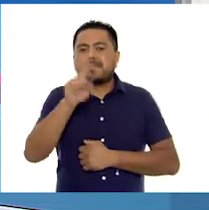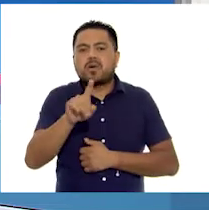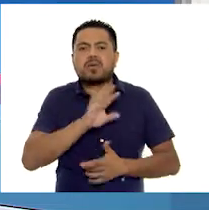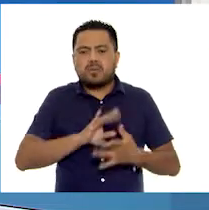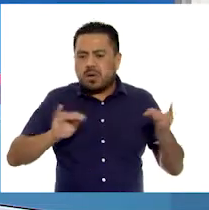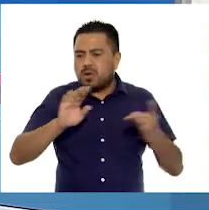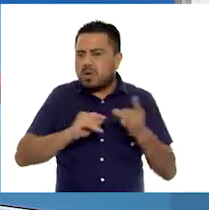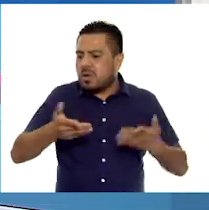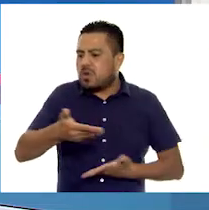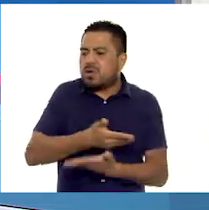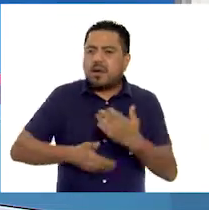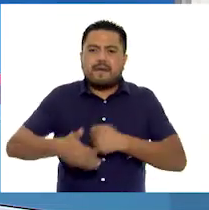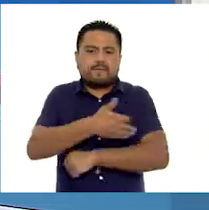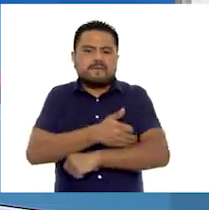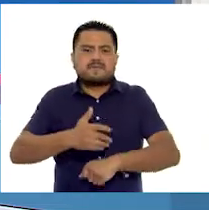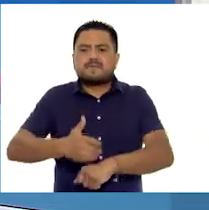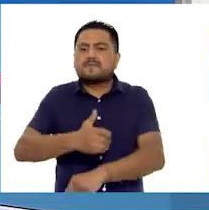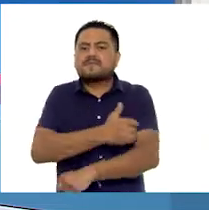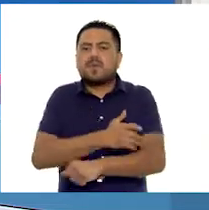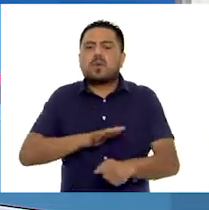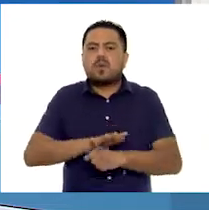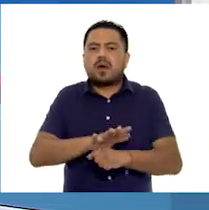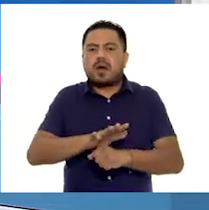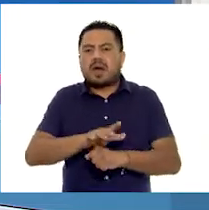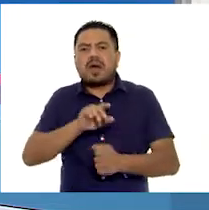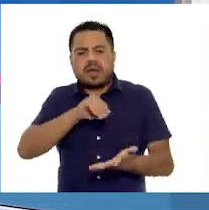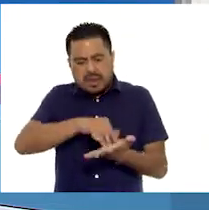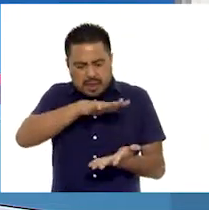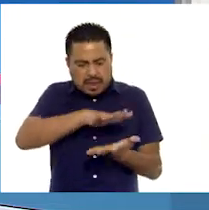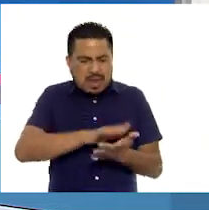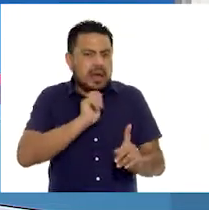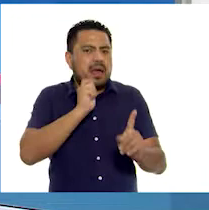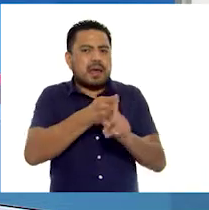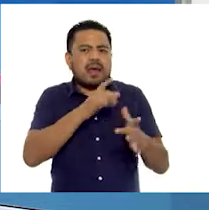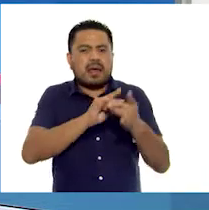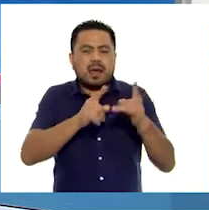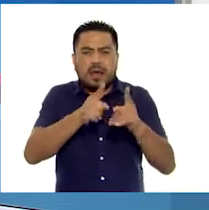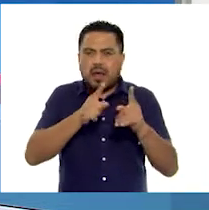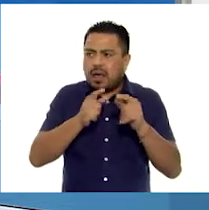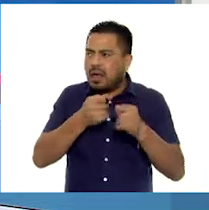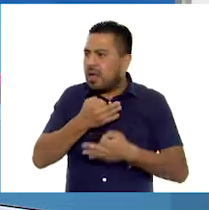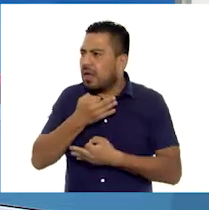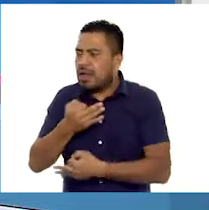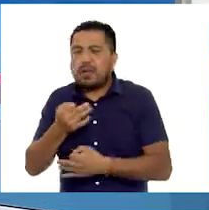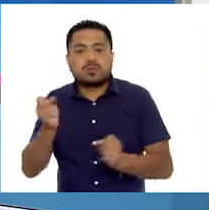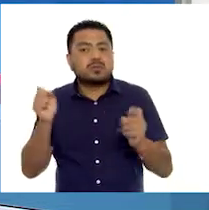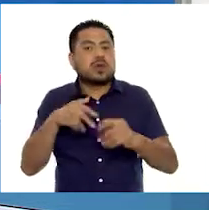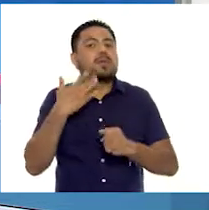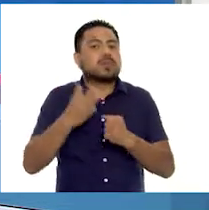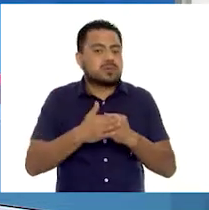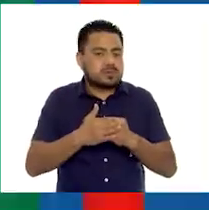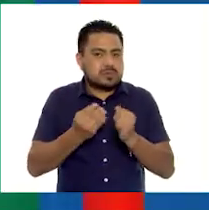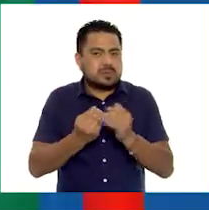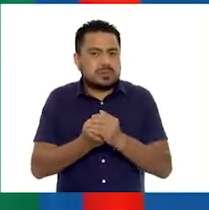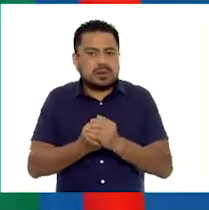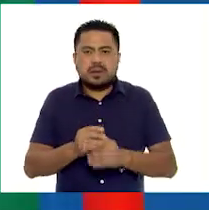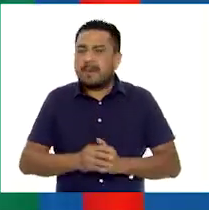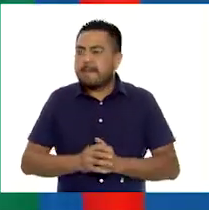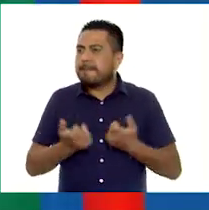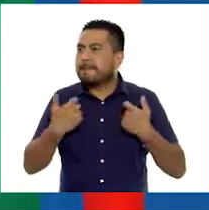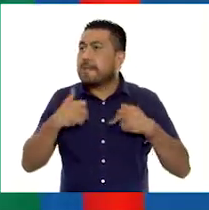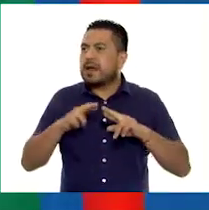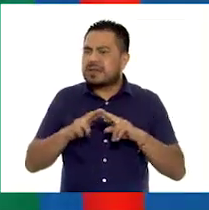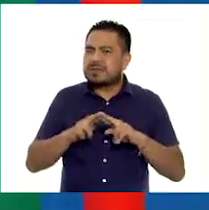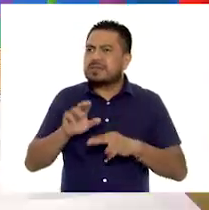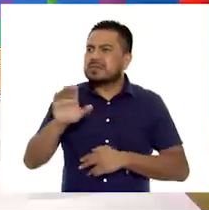comentas con tu familia y tus compañeros aquellos otros acontecimientos que te llamen la atención nos vemos la próxima clase maestra ese sí